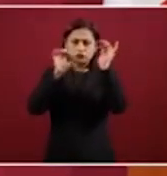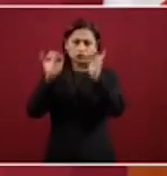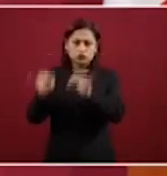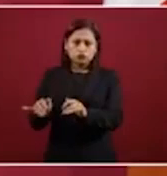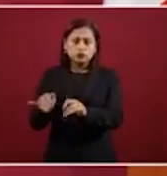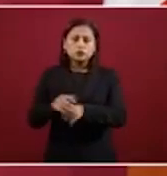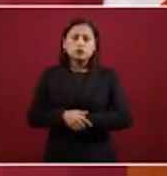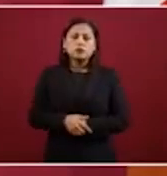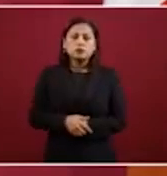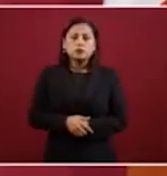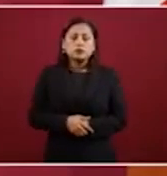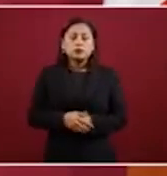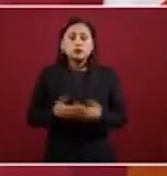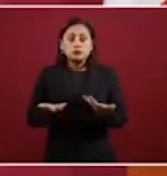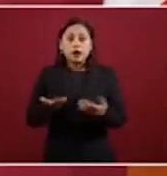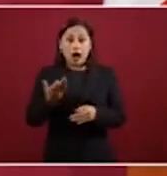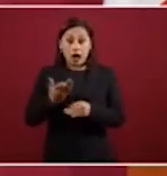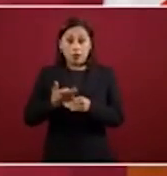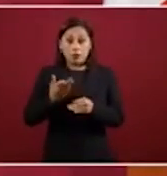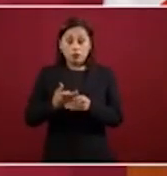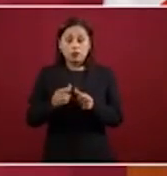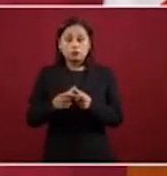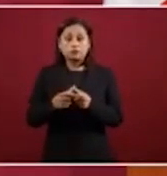hasta ahora sigue creciente